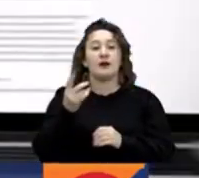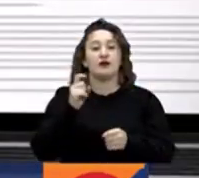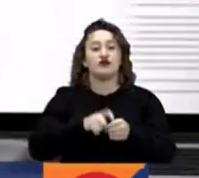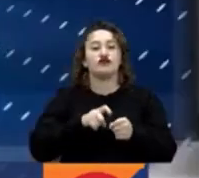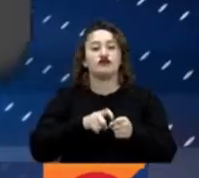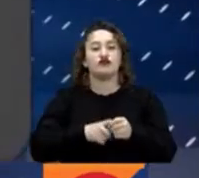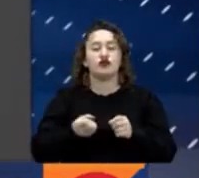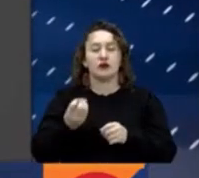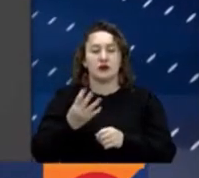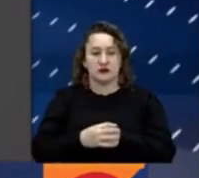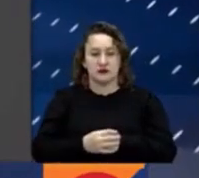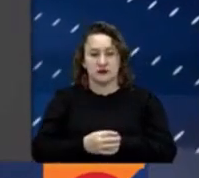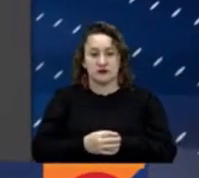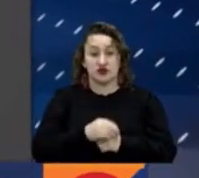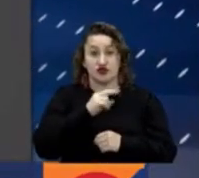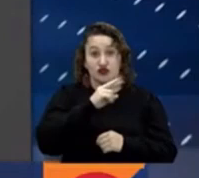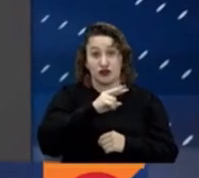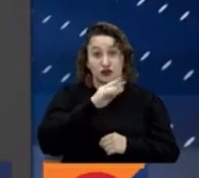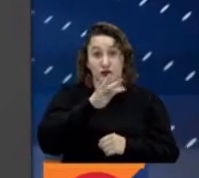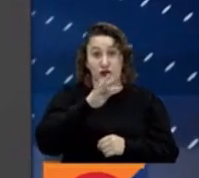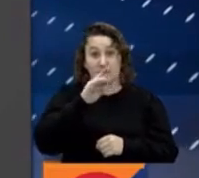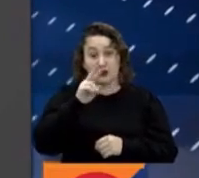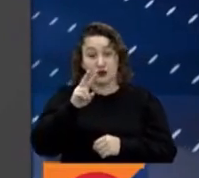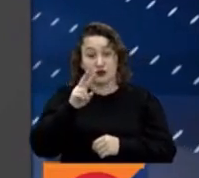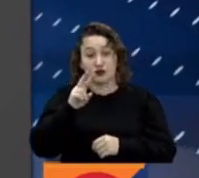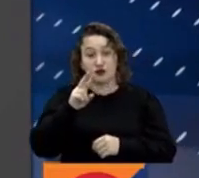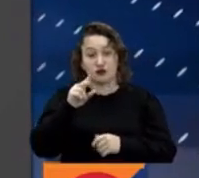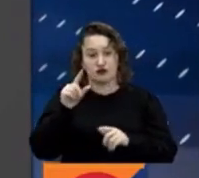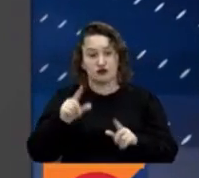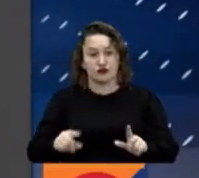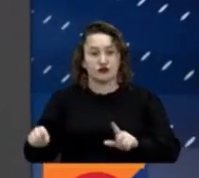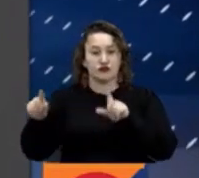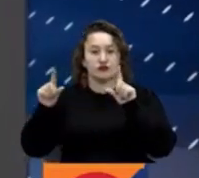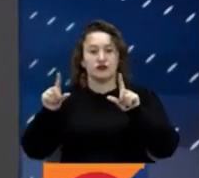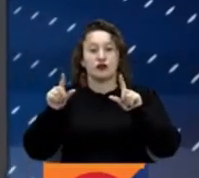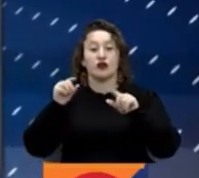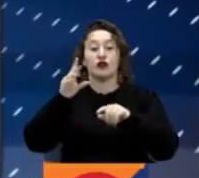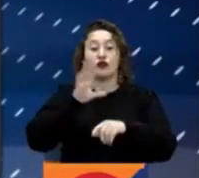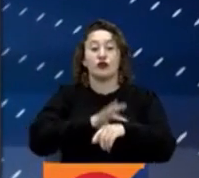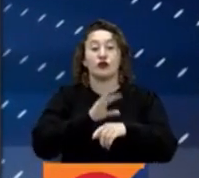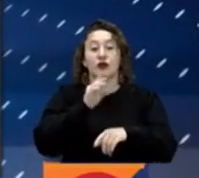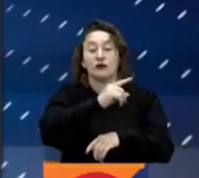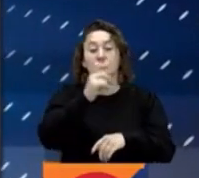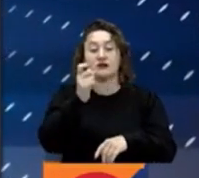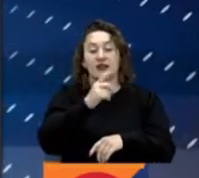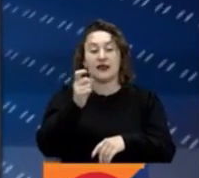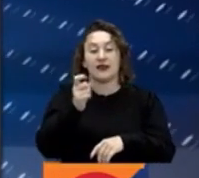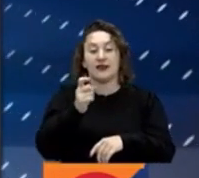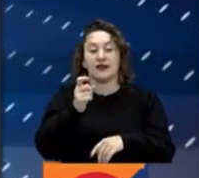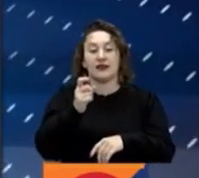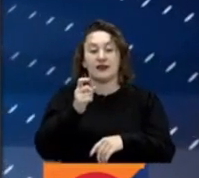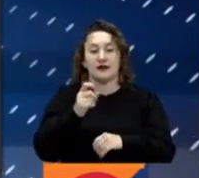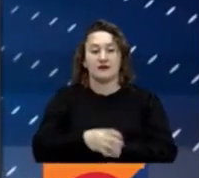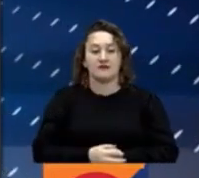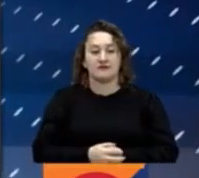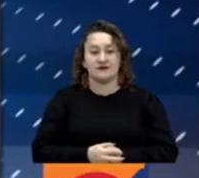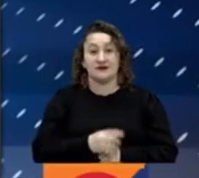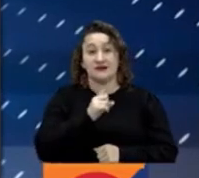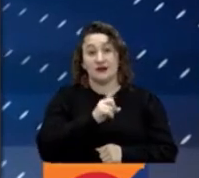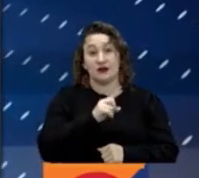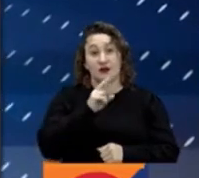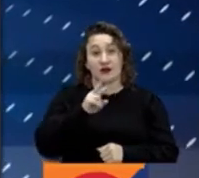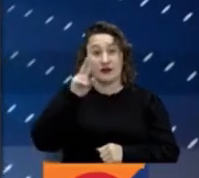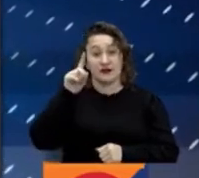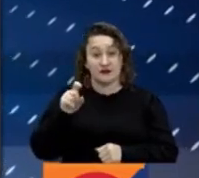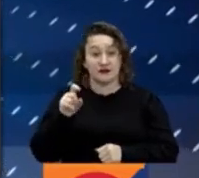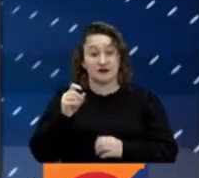como 242 becas de posgrado, 100 becas de doctorado y estancias cortas postdoctorales, 126